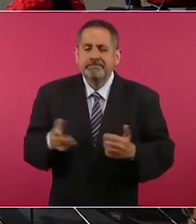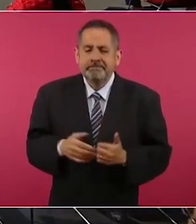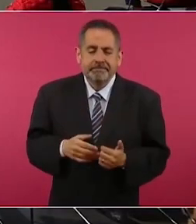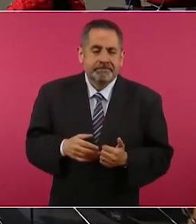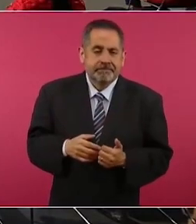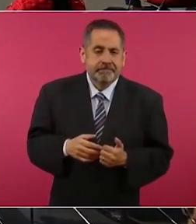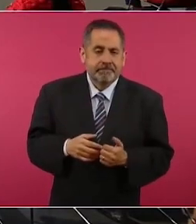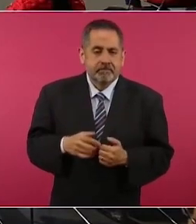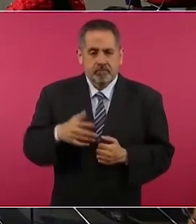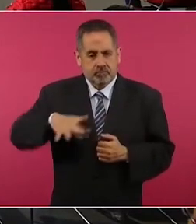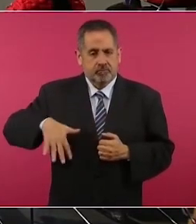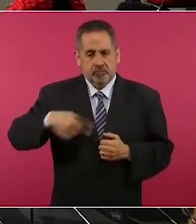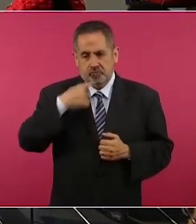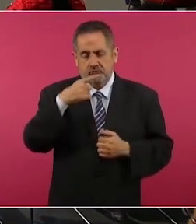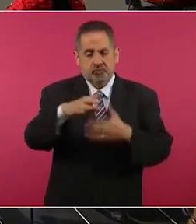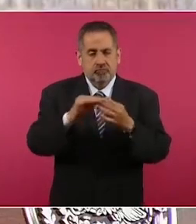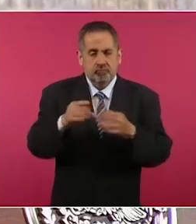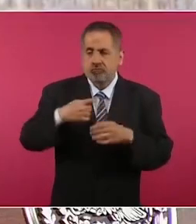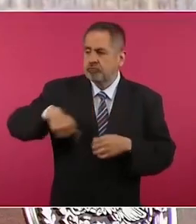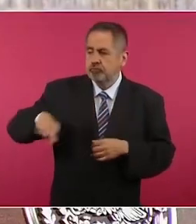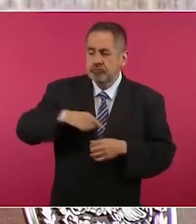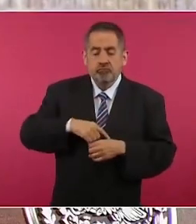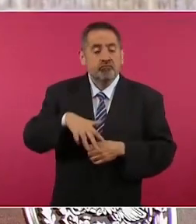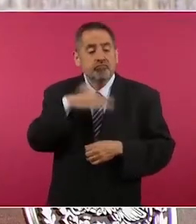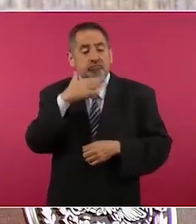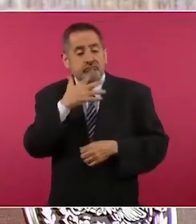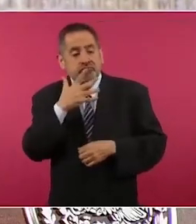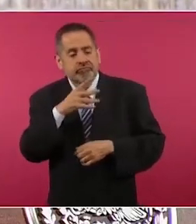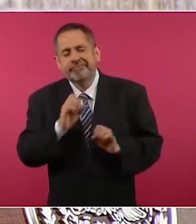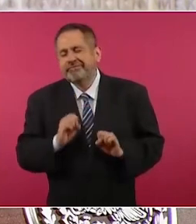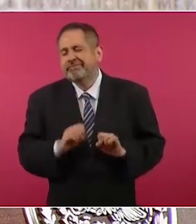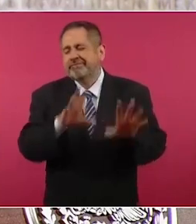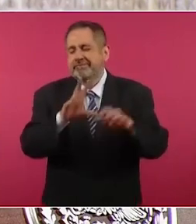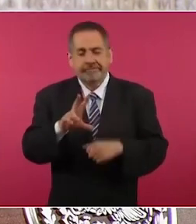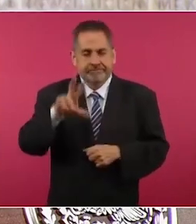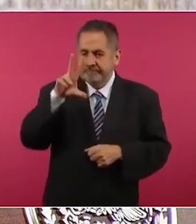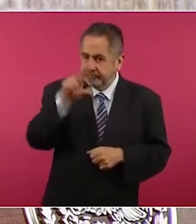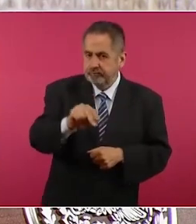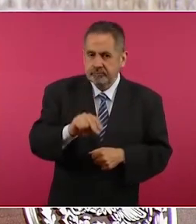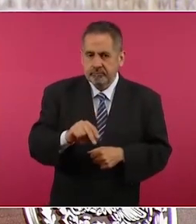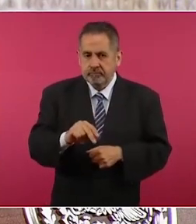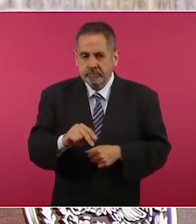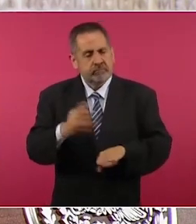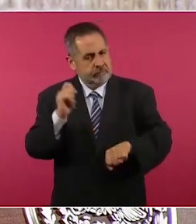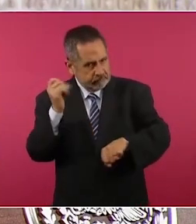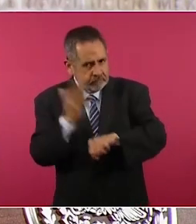Lo que tú mencionabas, no permitir la corrupción, no permitir la impunidad